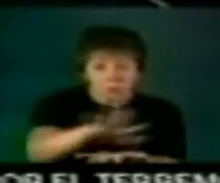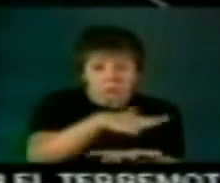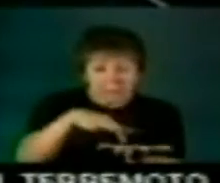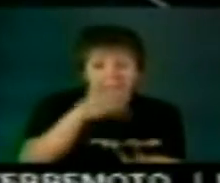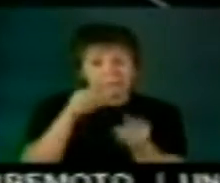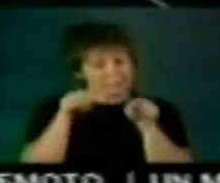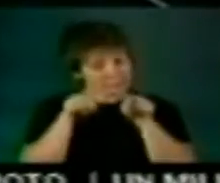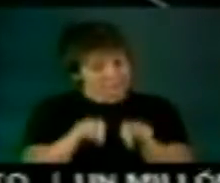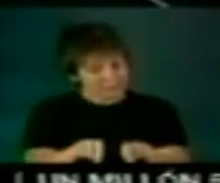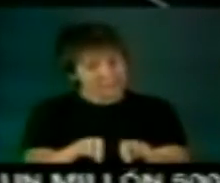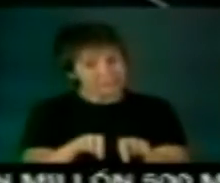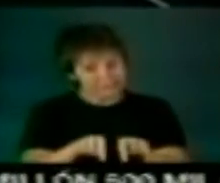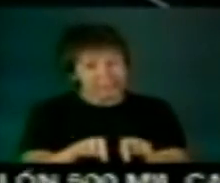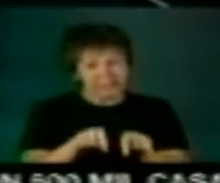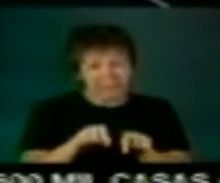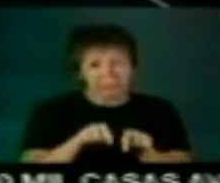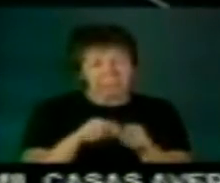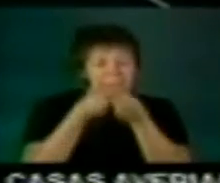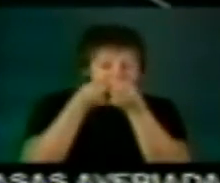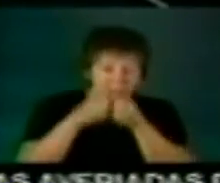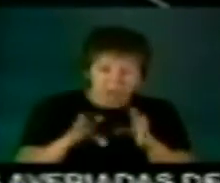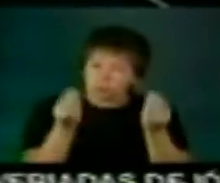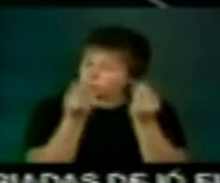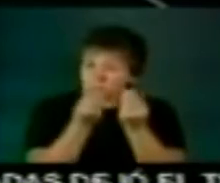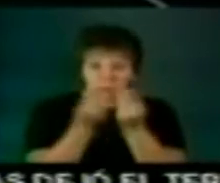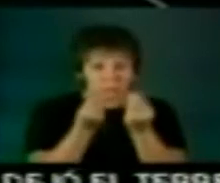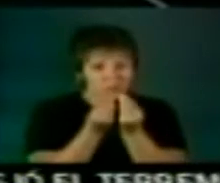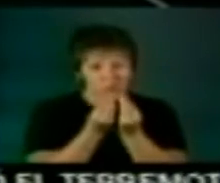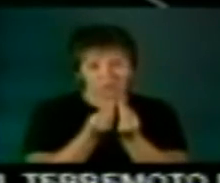tal vez con buena intención, desperdició enormes recursos